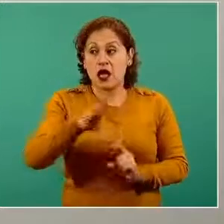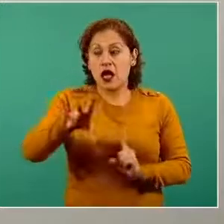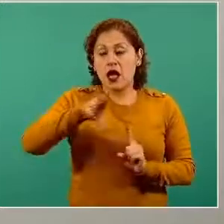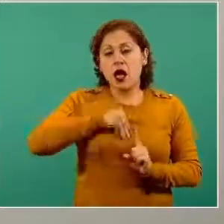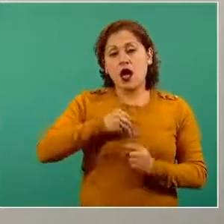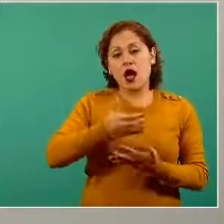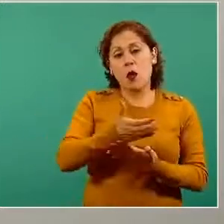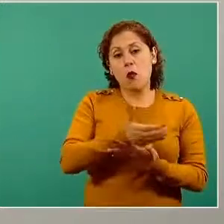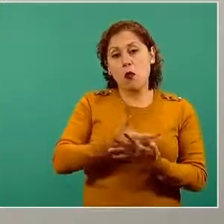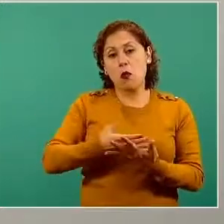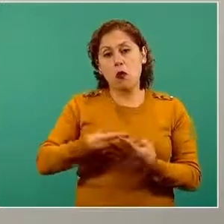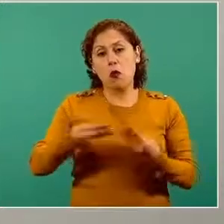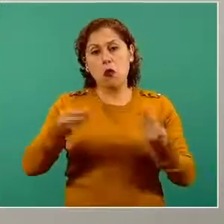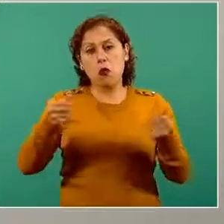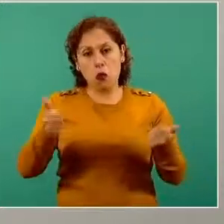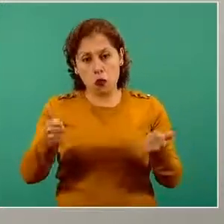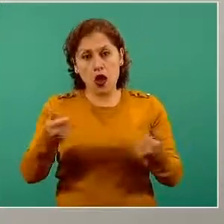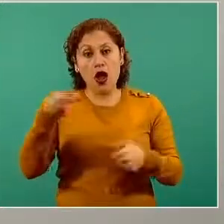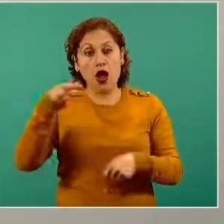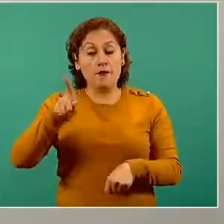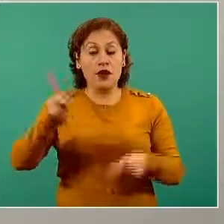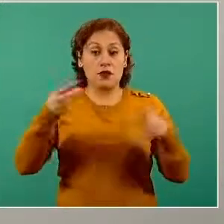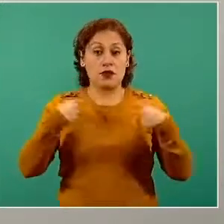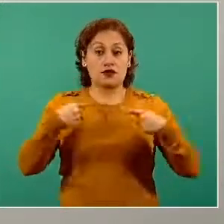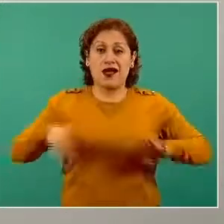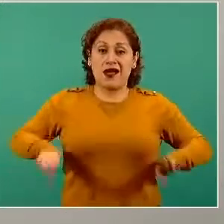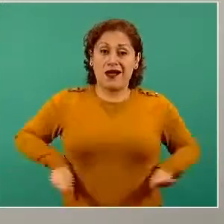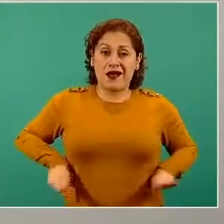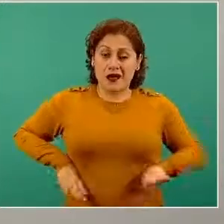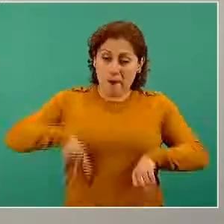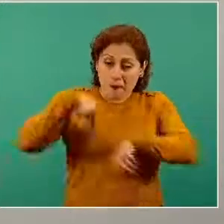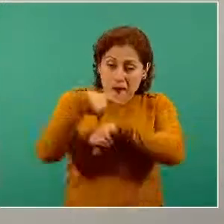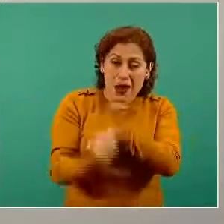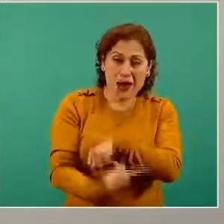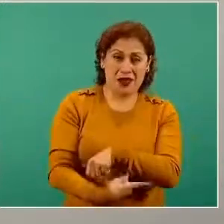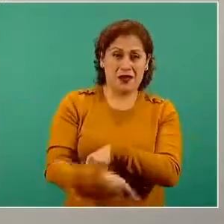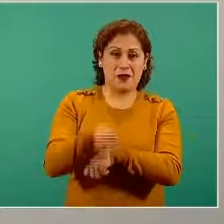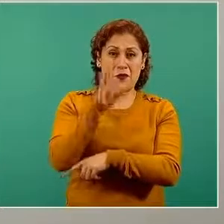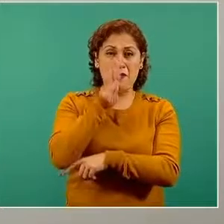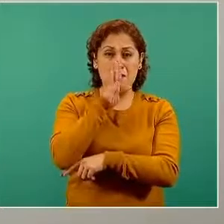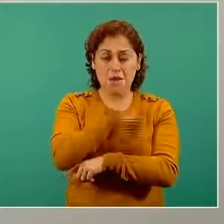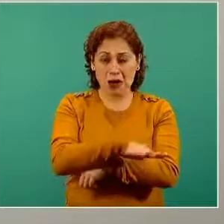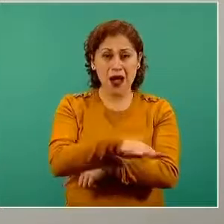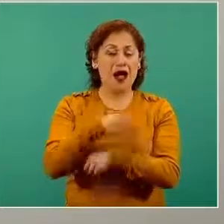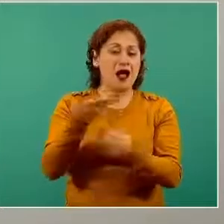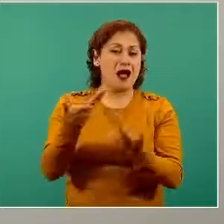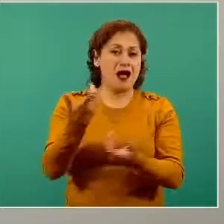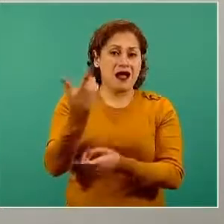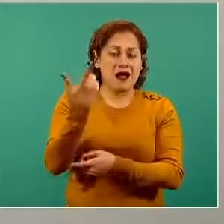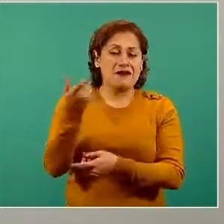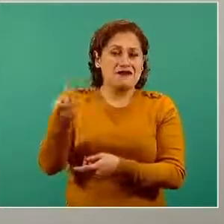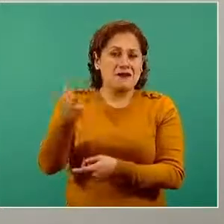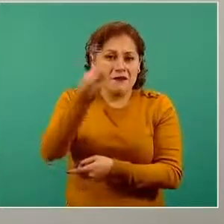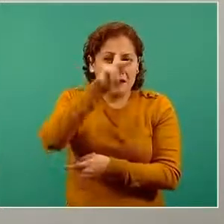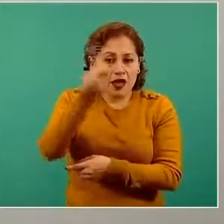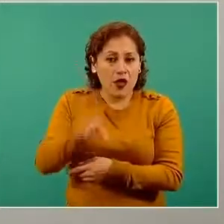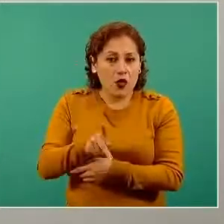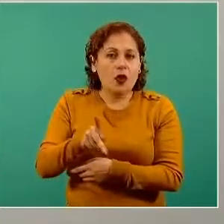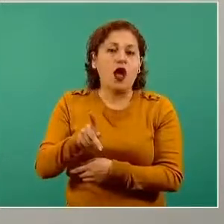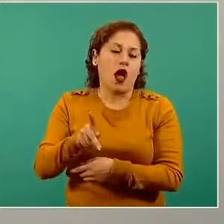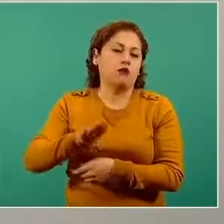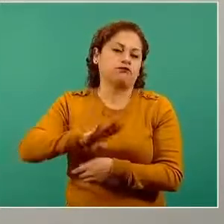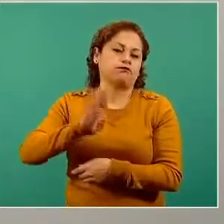también lamentables disfunciones. Entonces, la dinámica de transmisión de la epidemia está directamente e